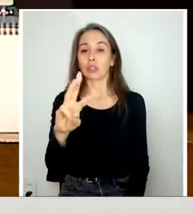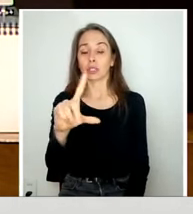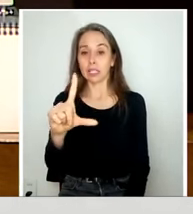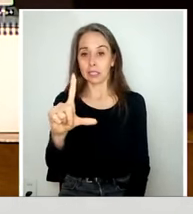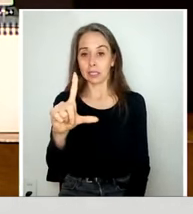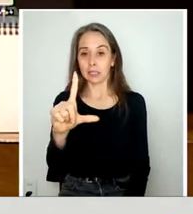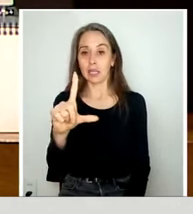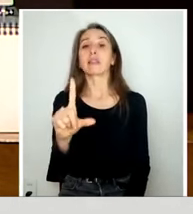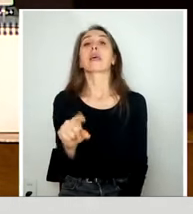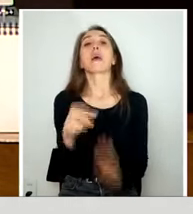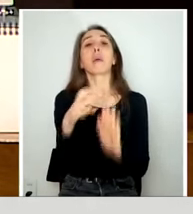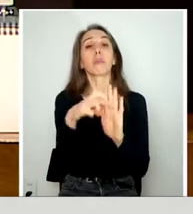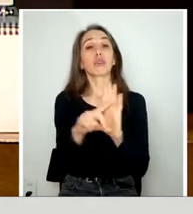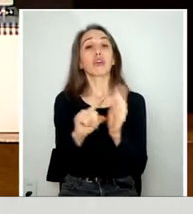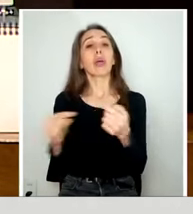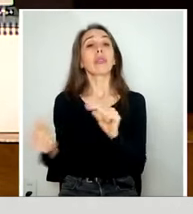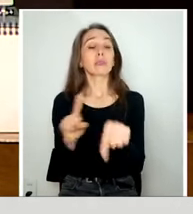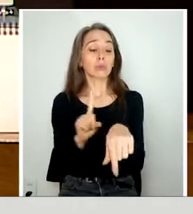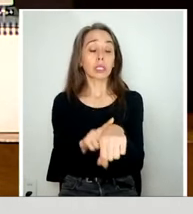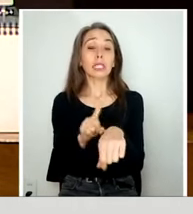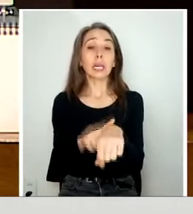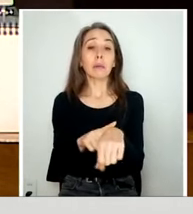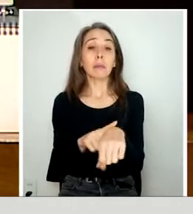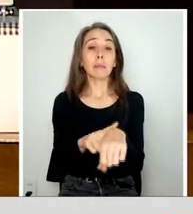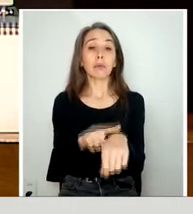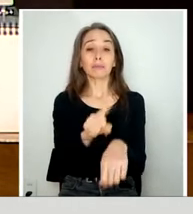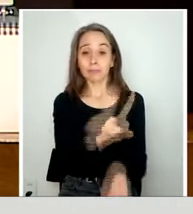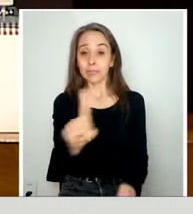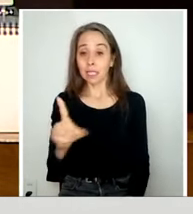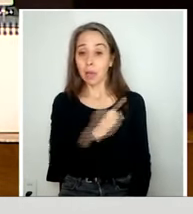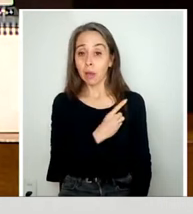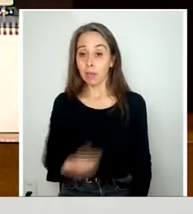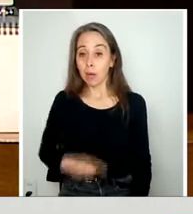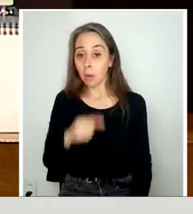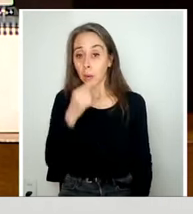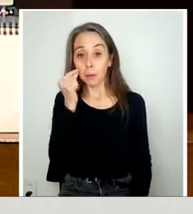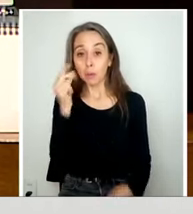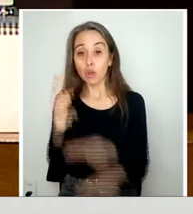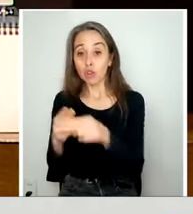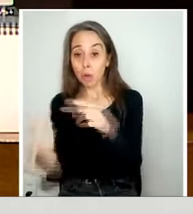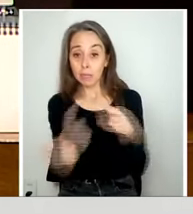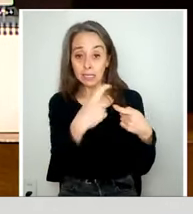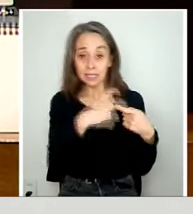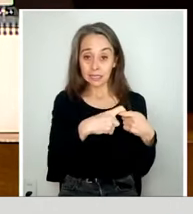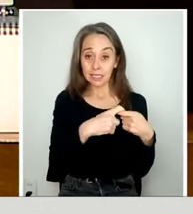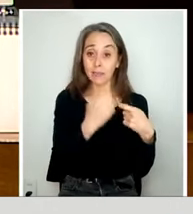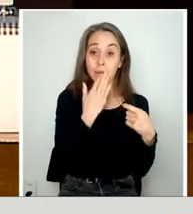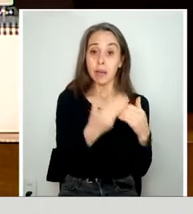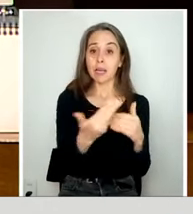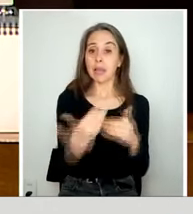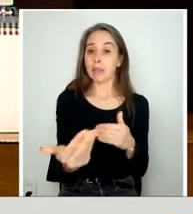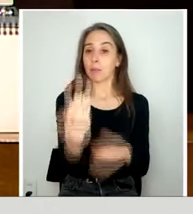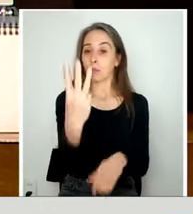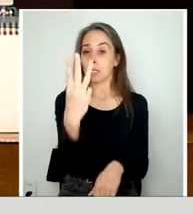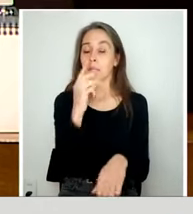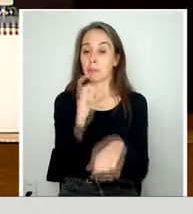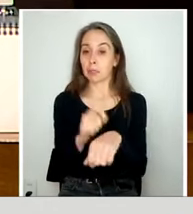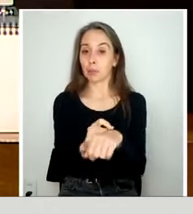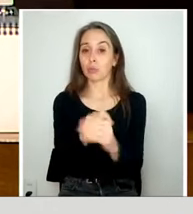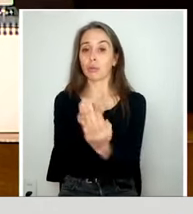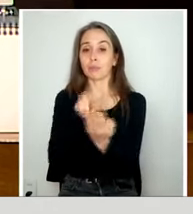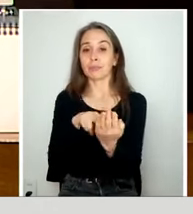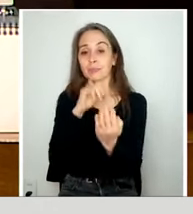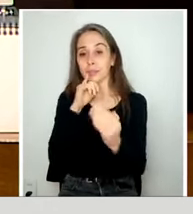de este proyecto se otorgarán tres minutos a cada diputada y diputado que se inscriba para hacer uso de la palabra rinde el informe de la comisión de